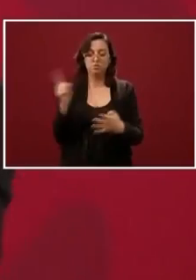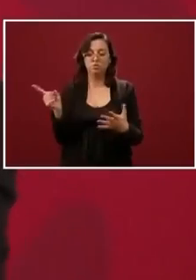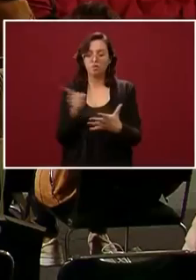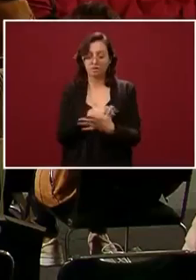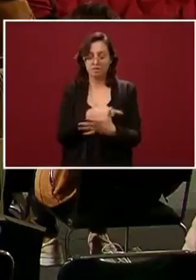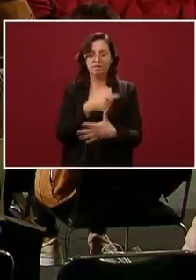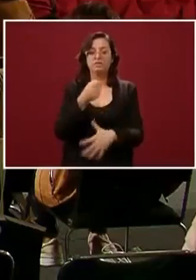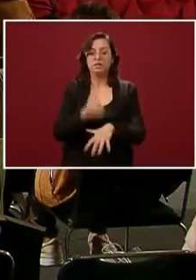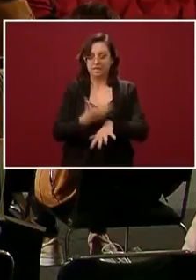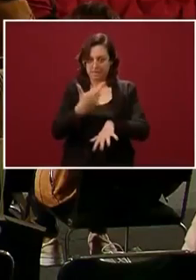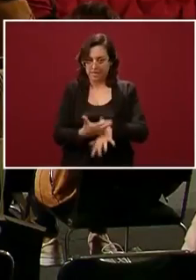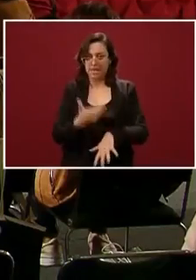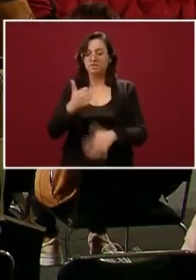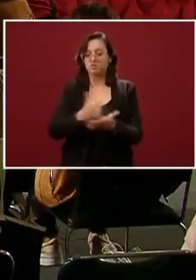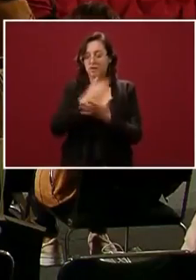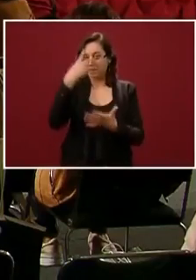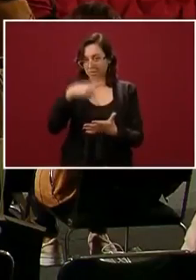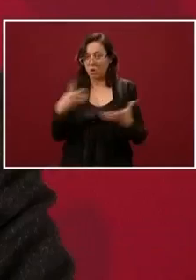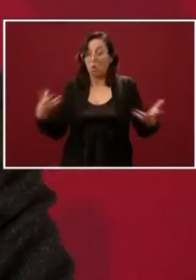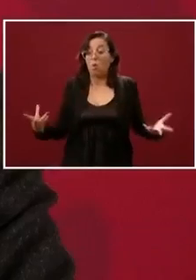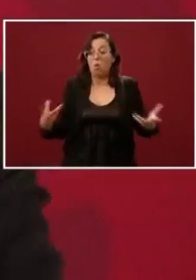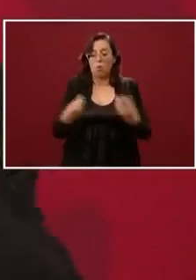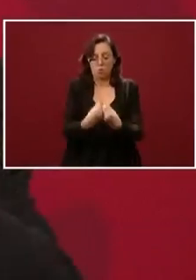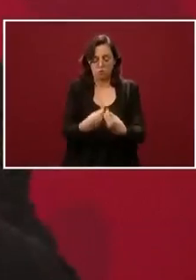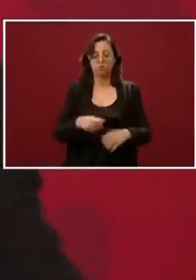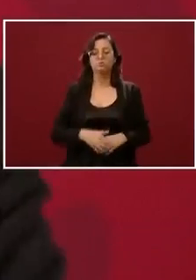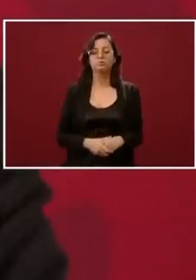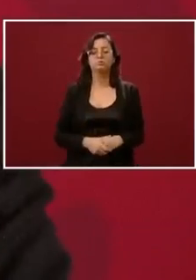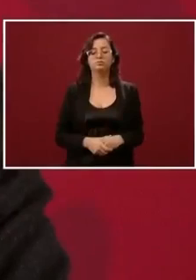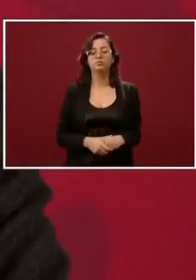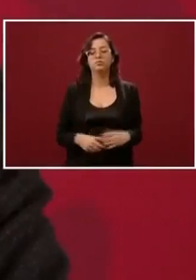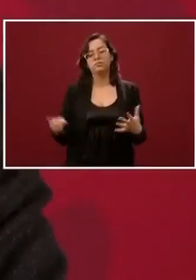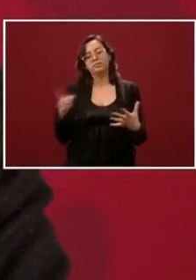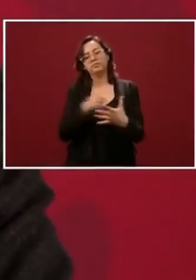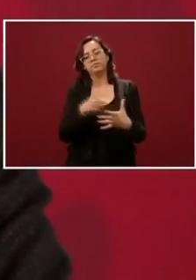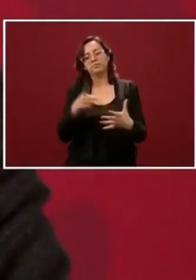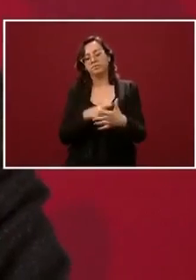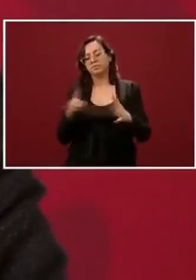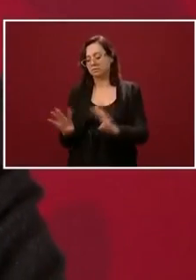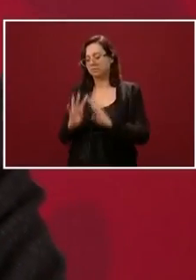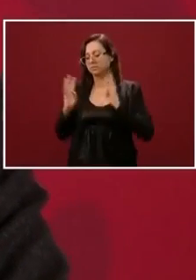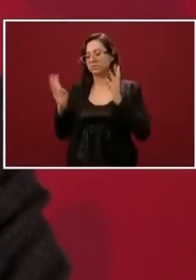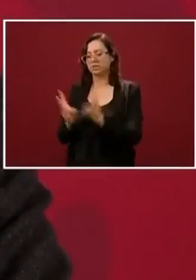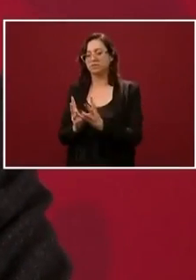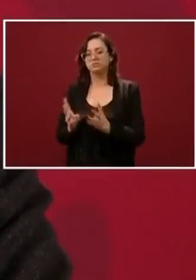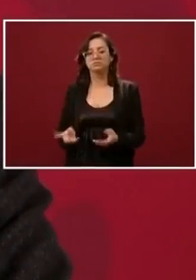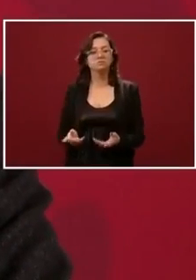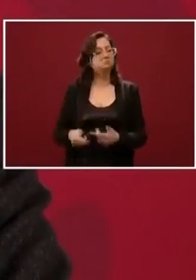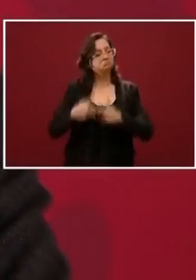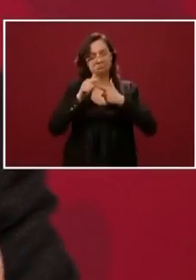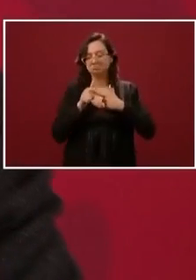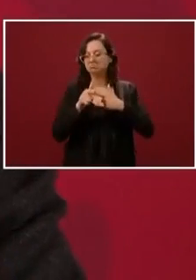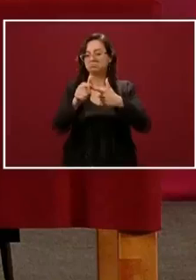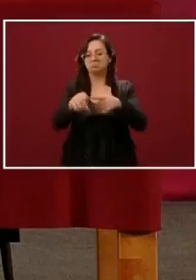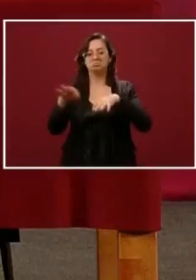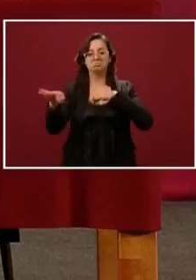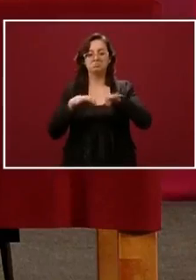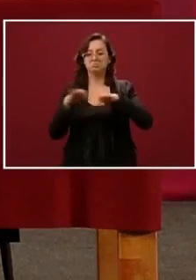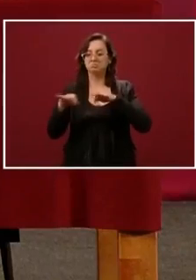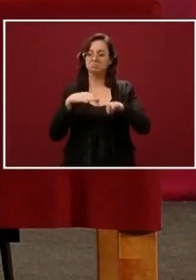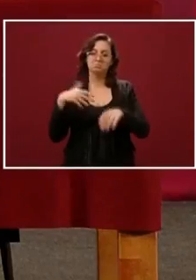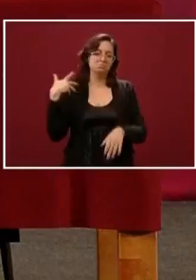México, y ahora toca integrarlos. Y por último, el Consejo de Salud General se constituye en sesión permanente hasta que se